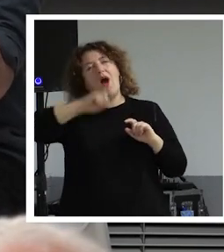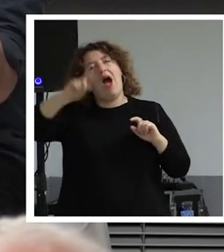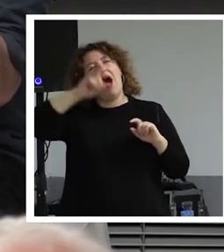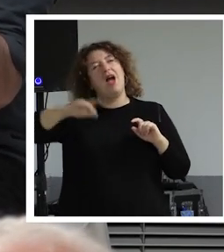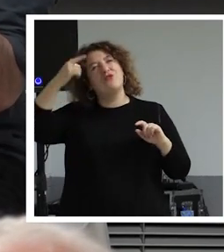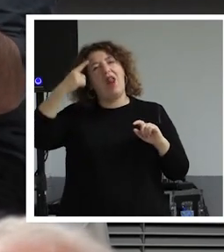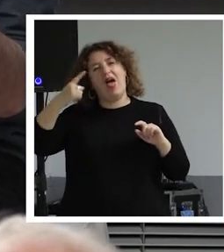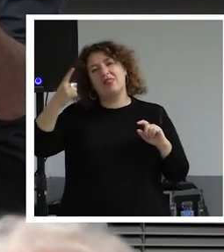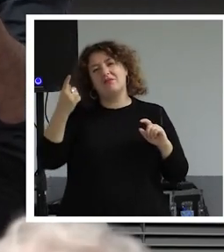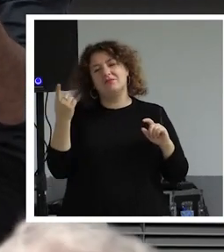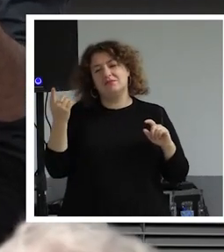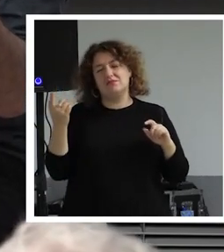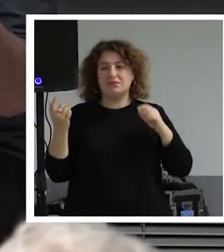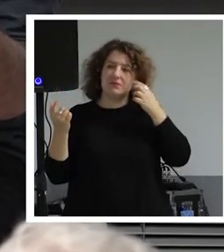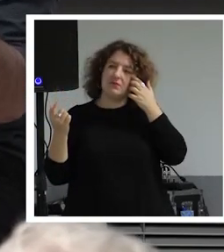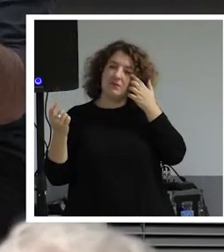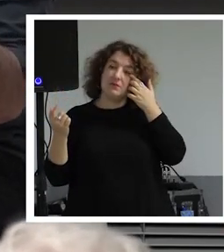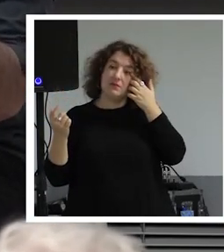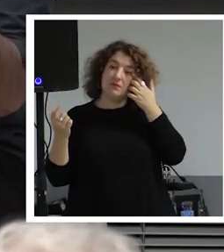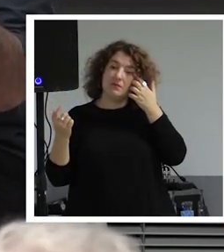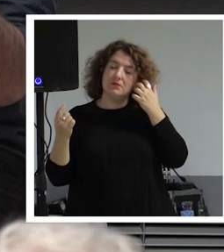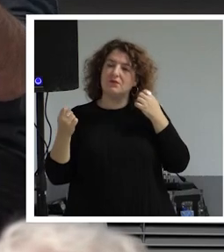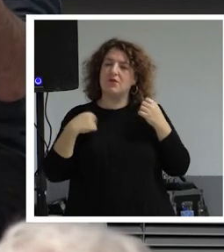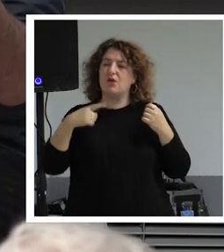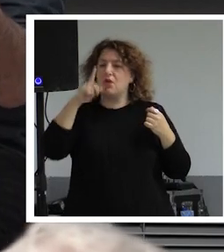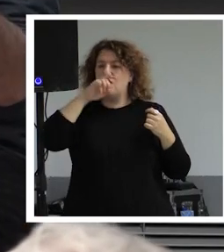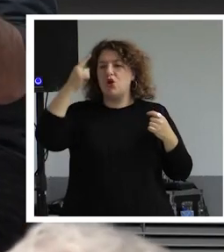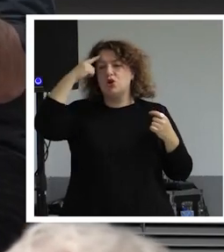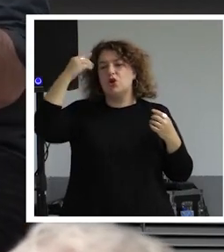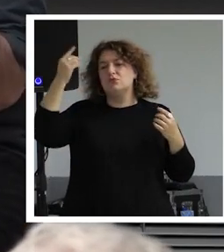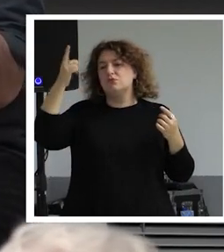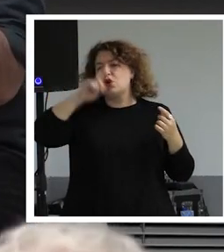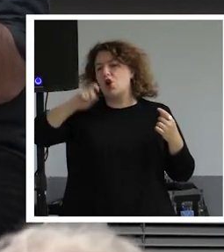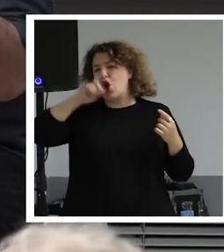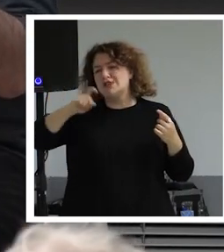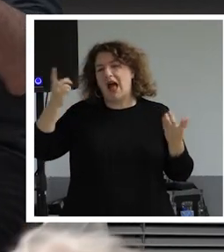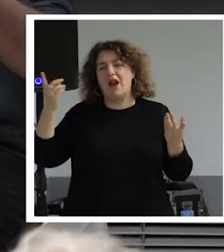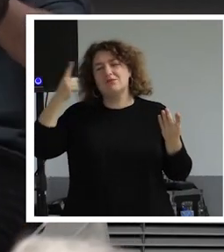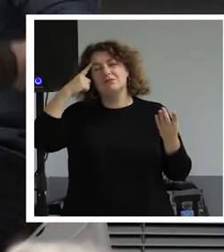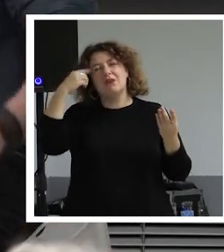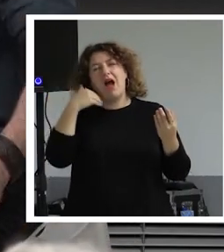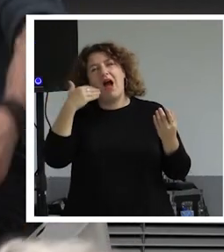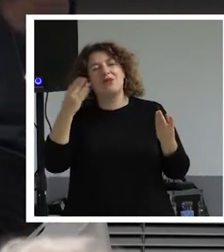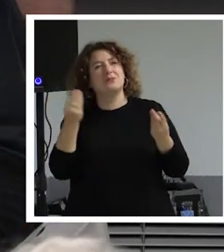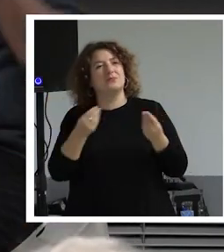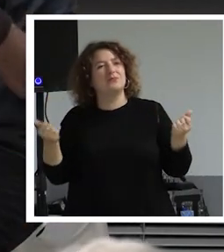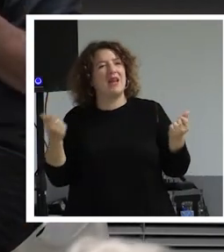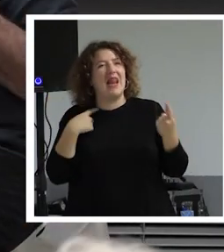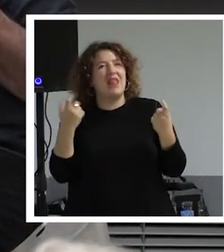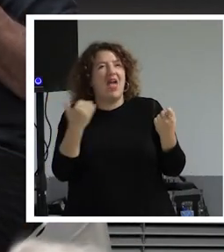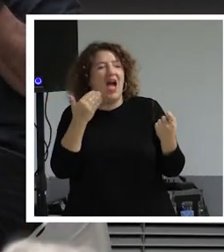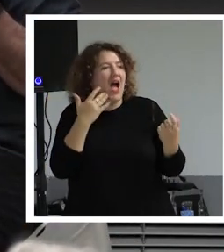asociamos a un lugar de relaciones humanas interdependientes de manera consciente nos genera una